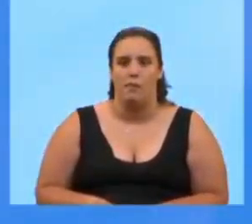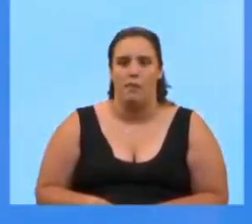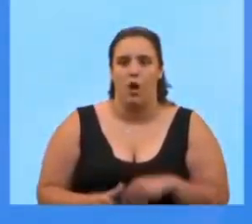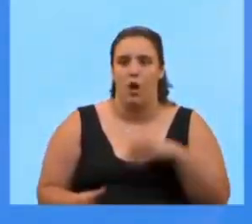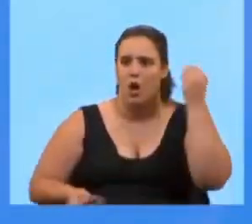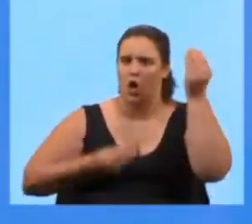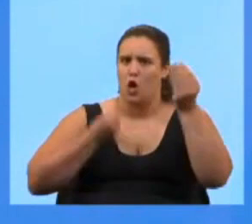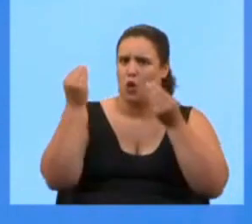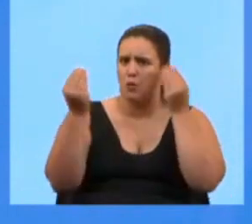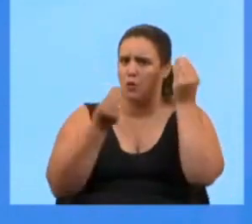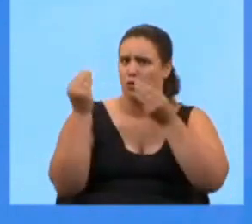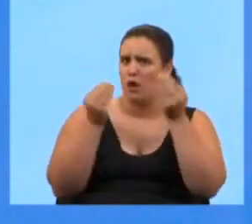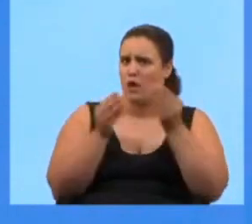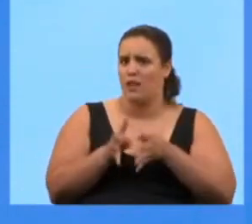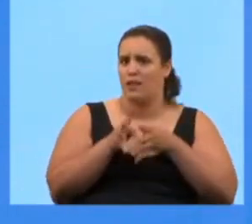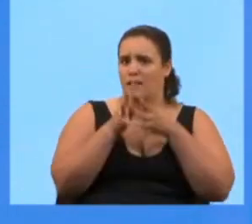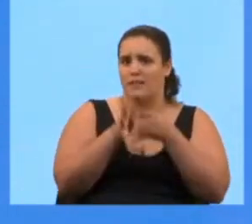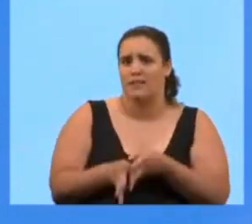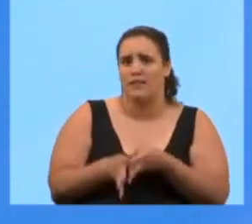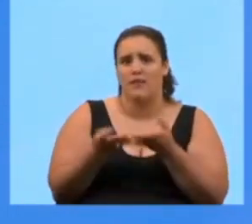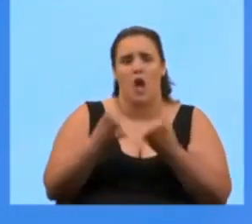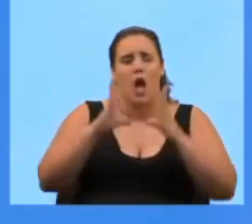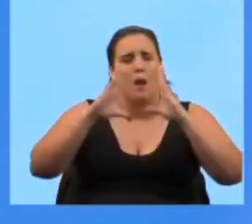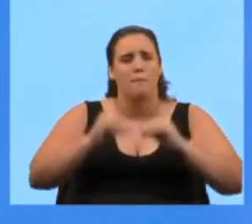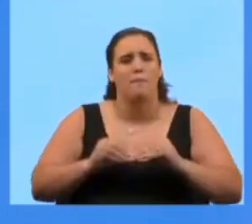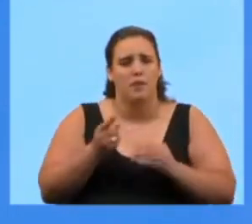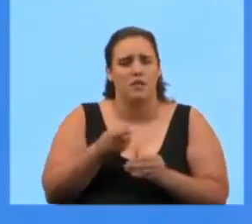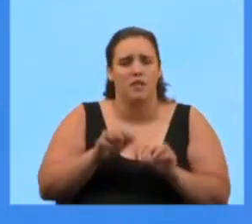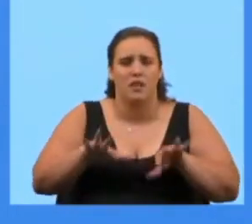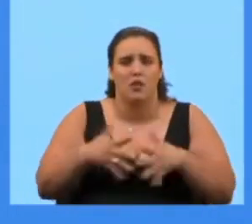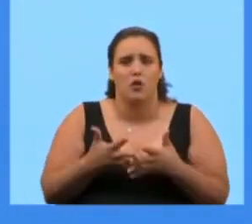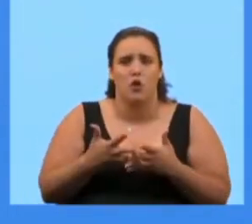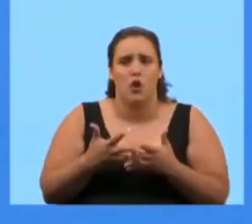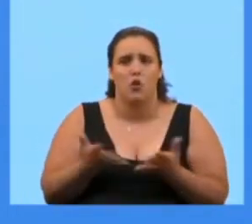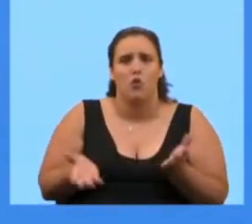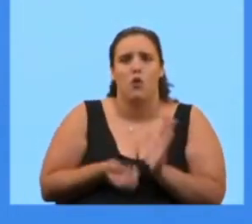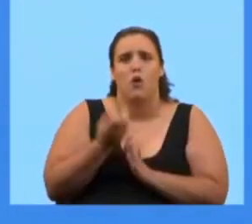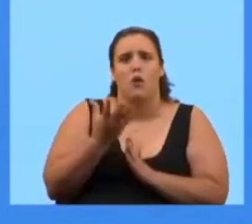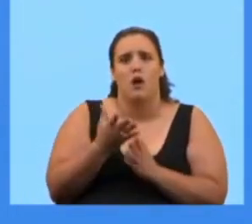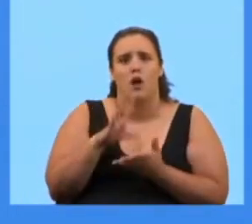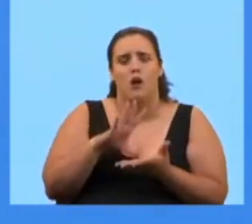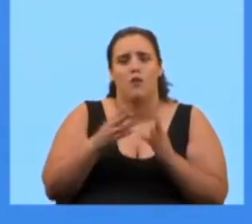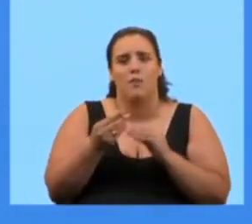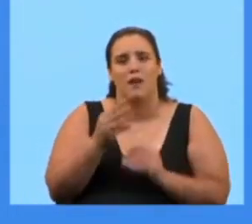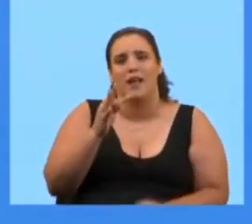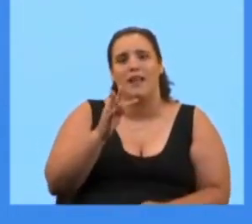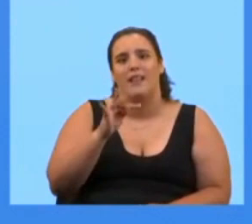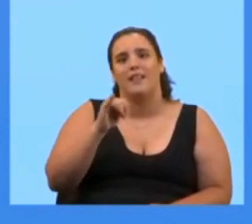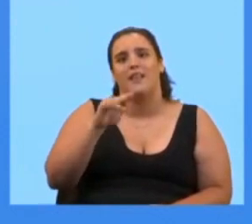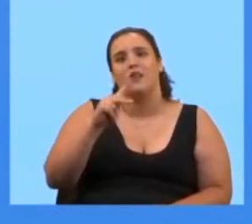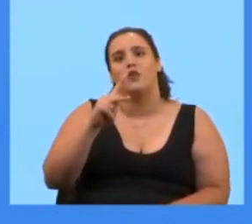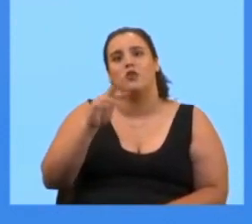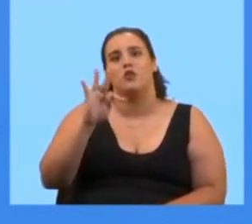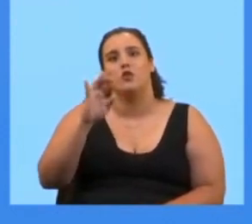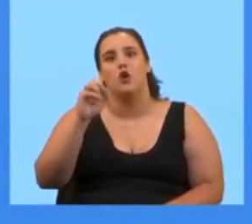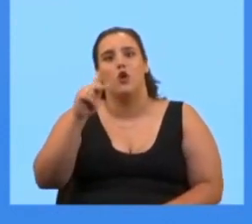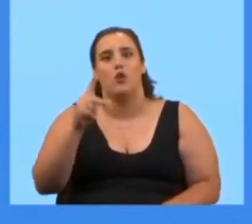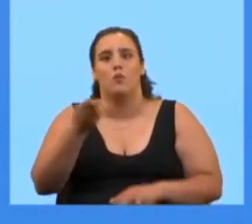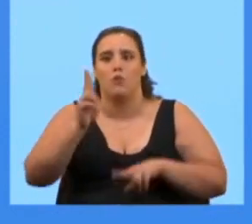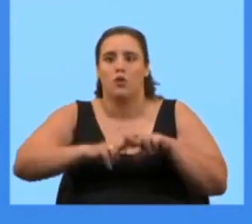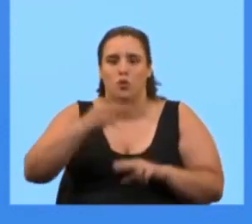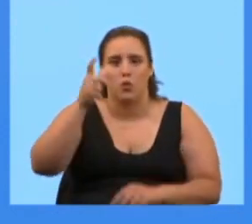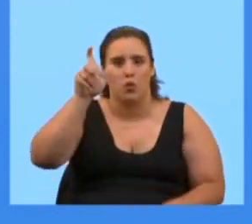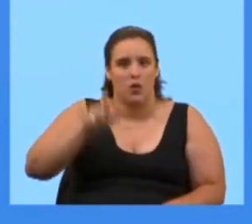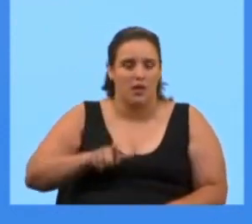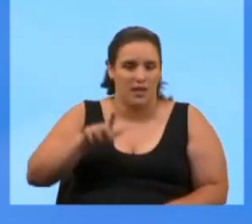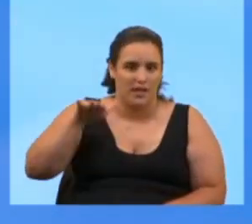Preocupa el desafío apagón. ¿De qué se trata? Una modalidad que circula en TikTok que provocó la muerte de una niña.